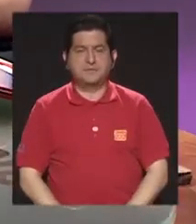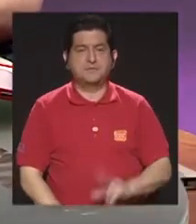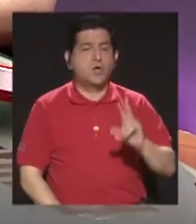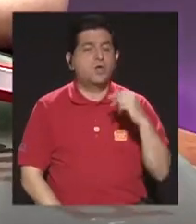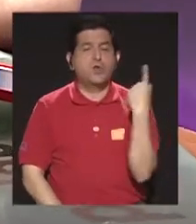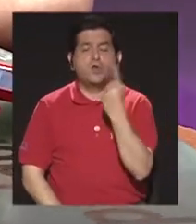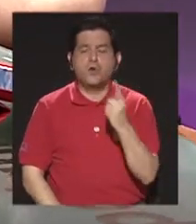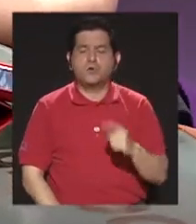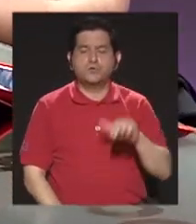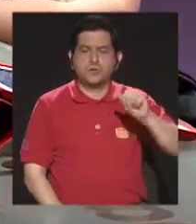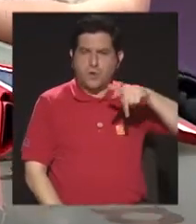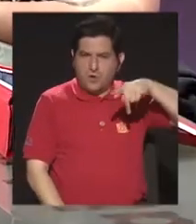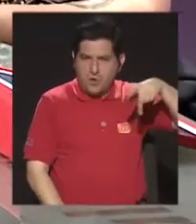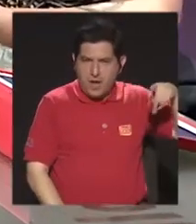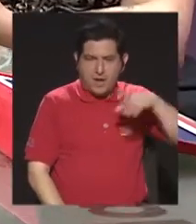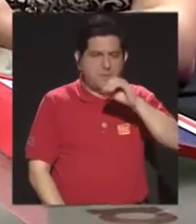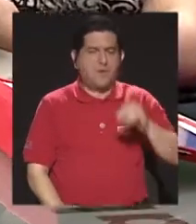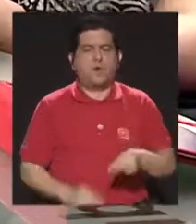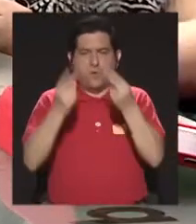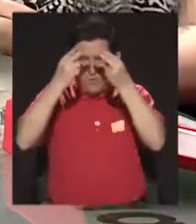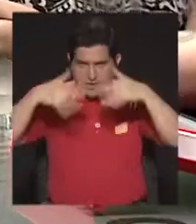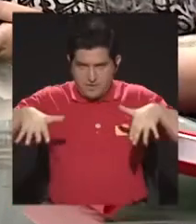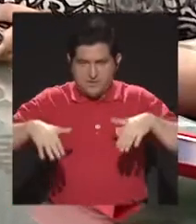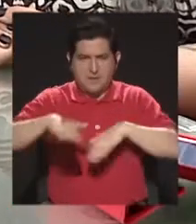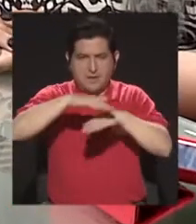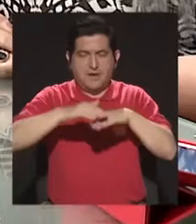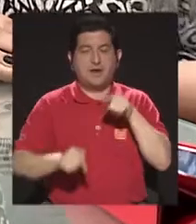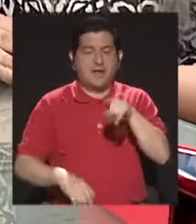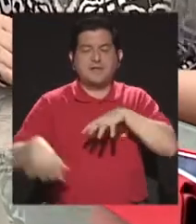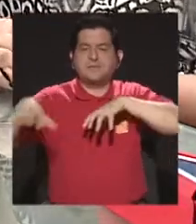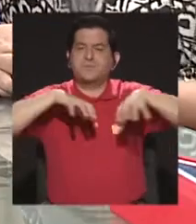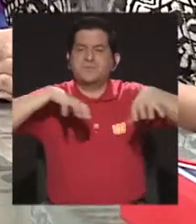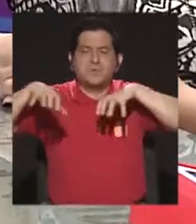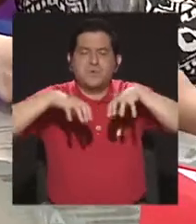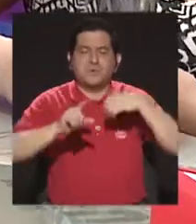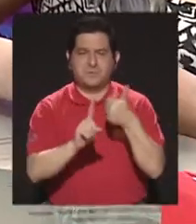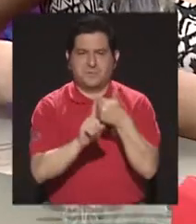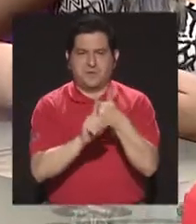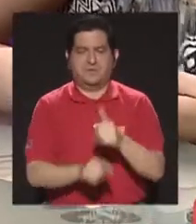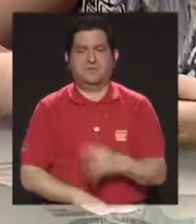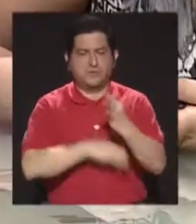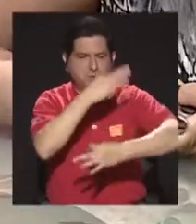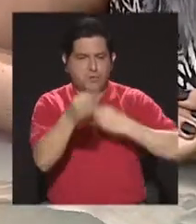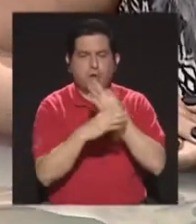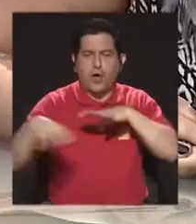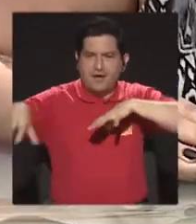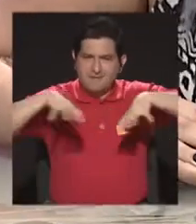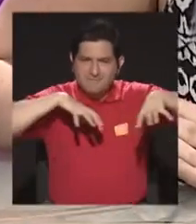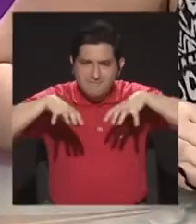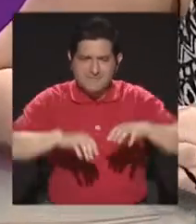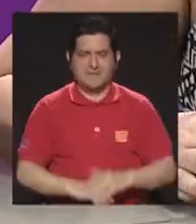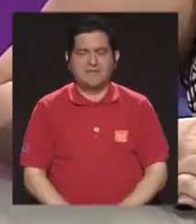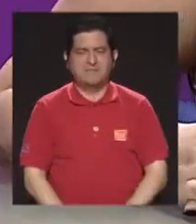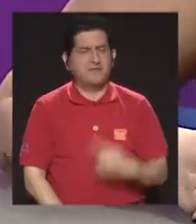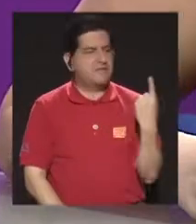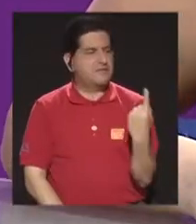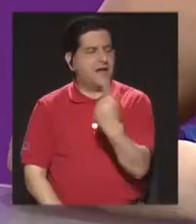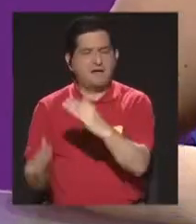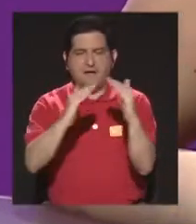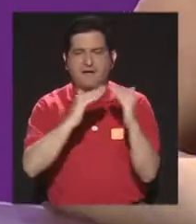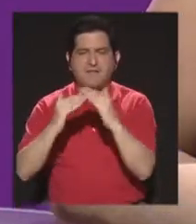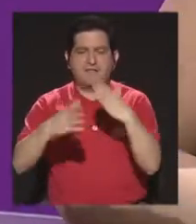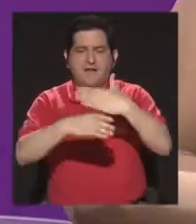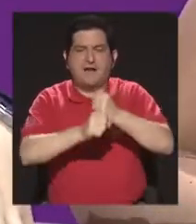de la aplicación y de la plataforma, Holabac es un movimiento. Entonces, el tipo de actividades que cada ciudad